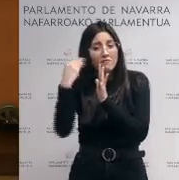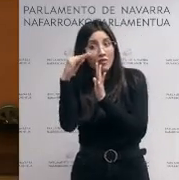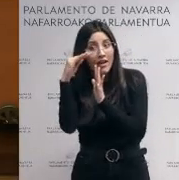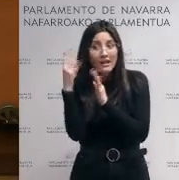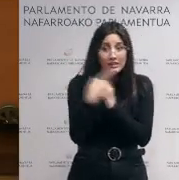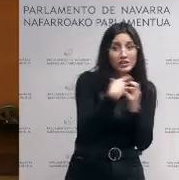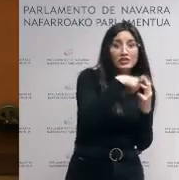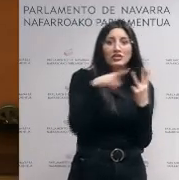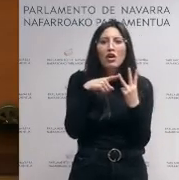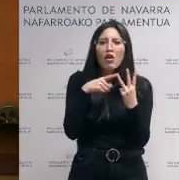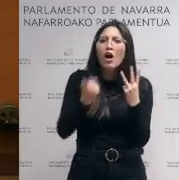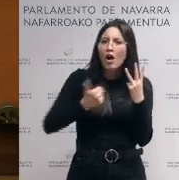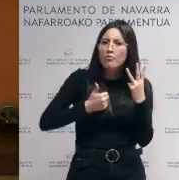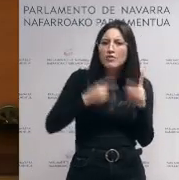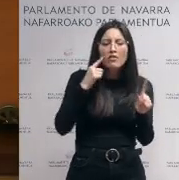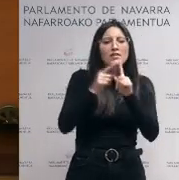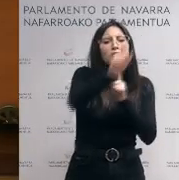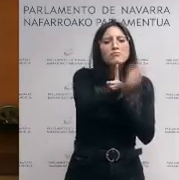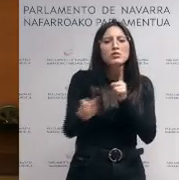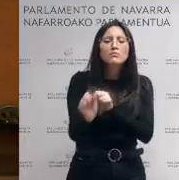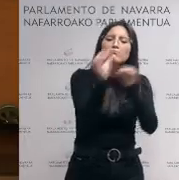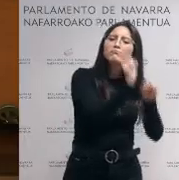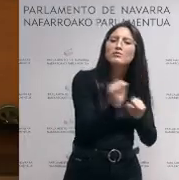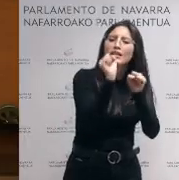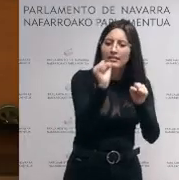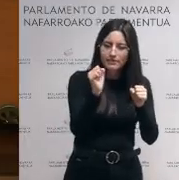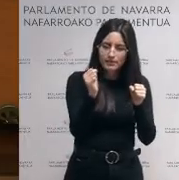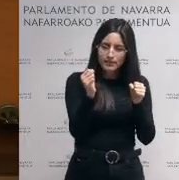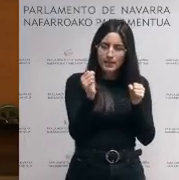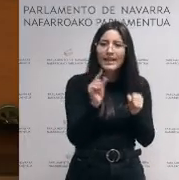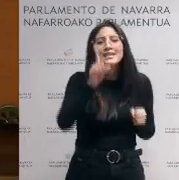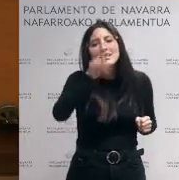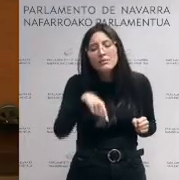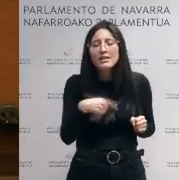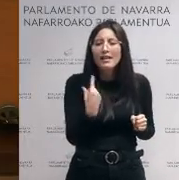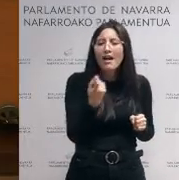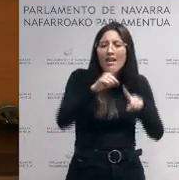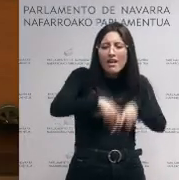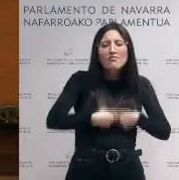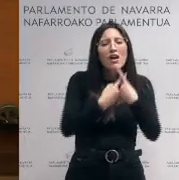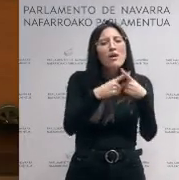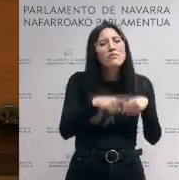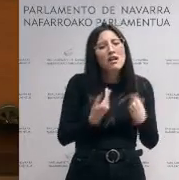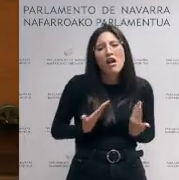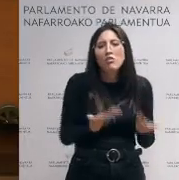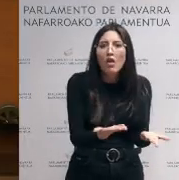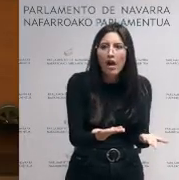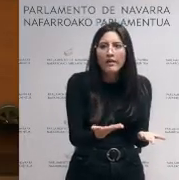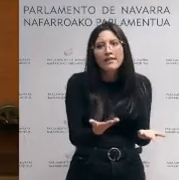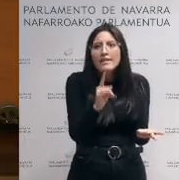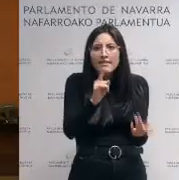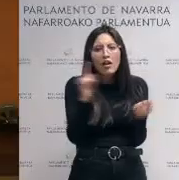para proteger a las personas, puede usarse para aliviar a las familias y no para exigirles más